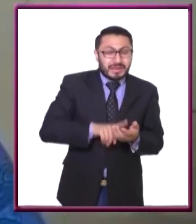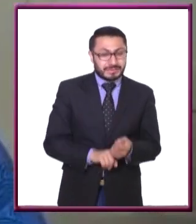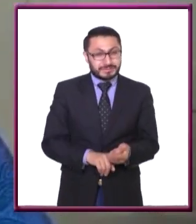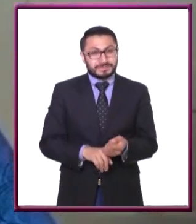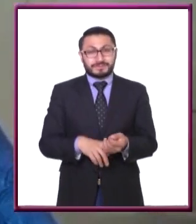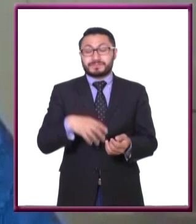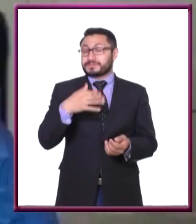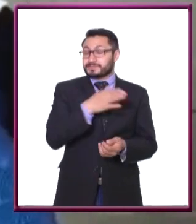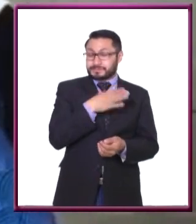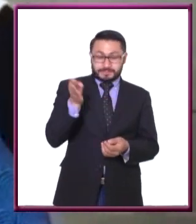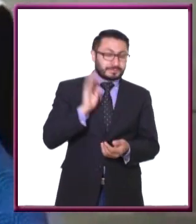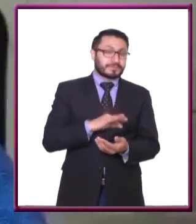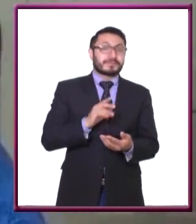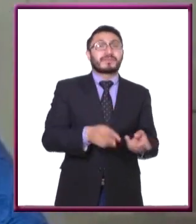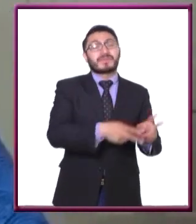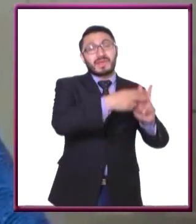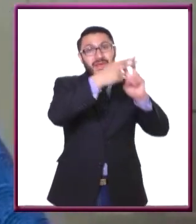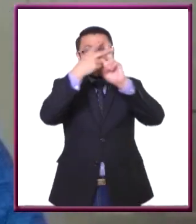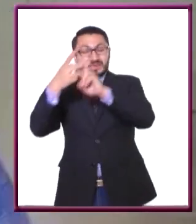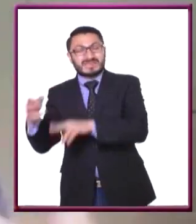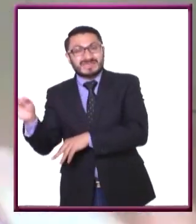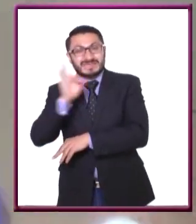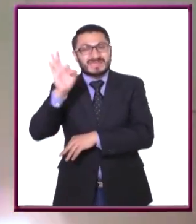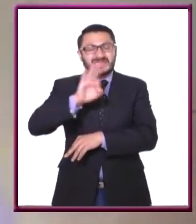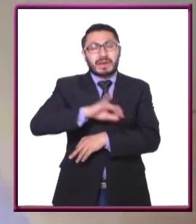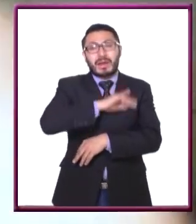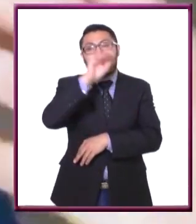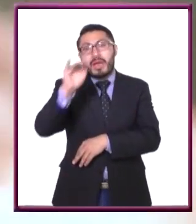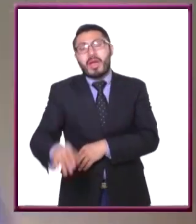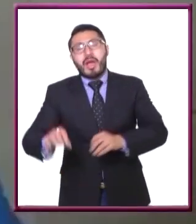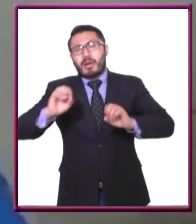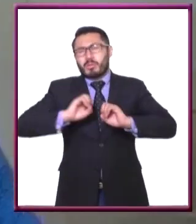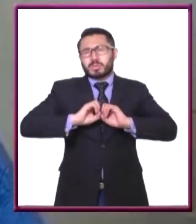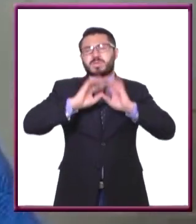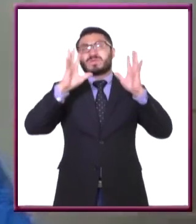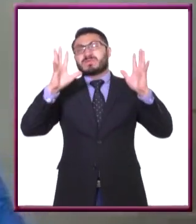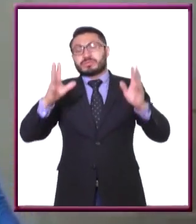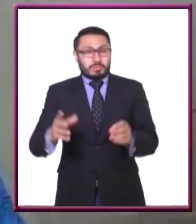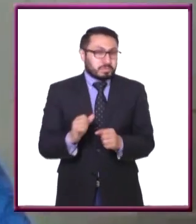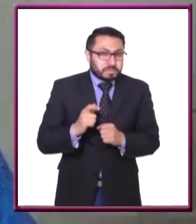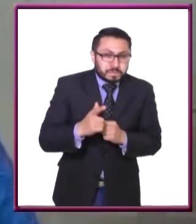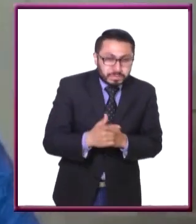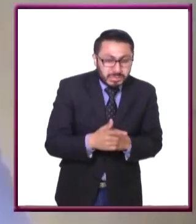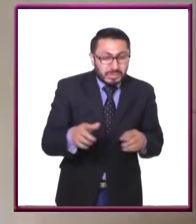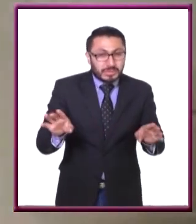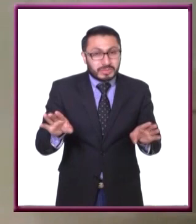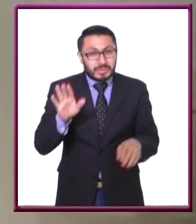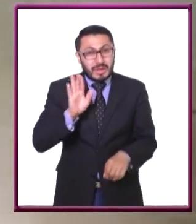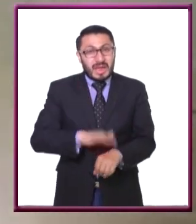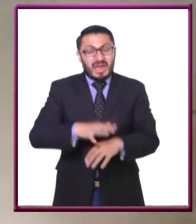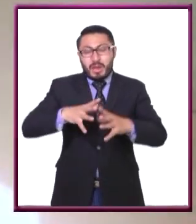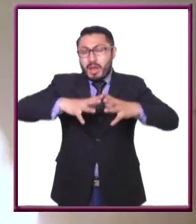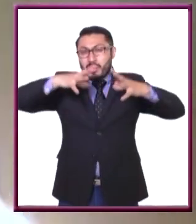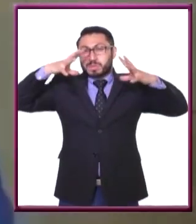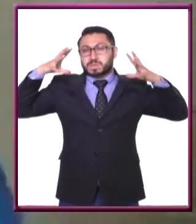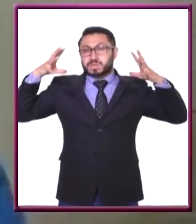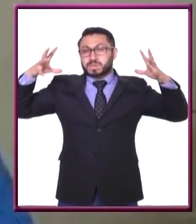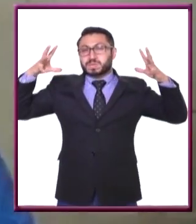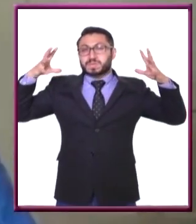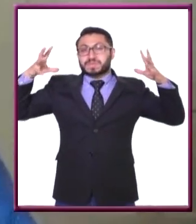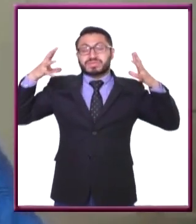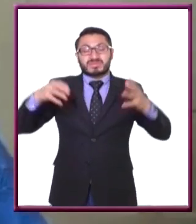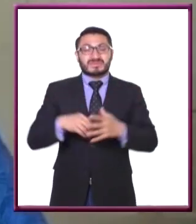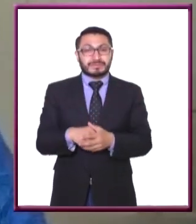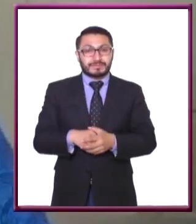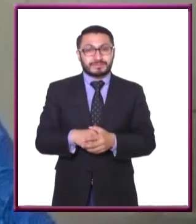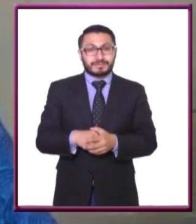Y bueno, las estrellas cuando están por morirse, por explotar o que son más masivas también, las estrellas